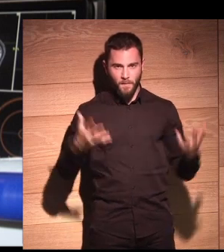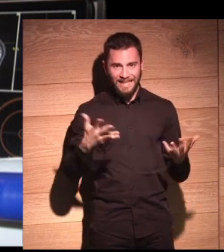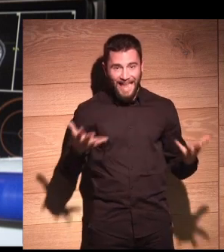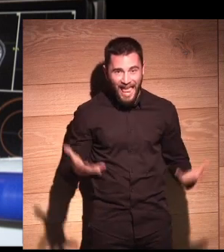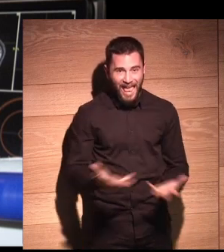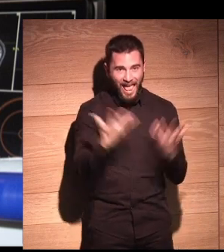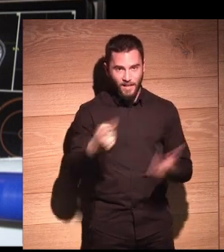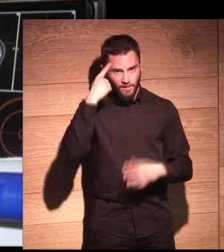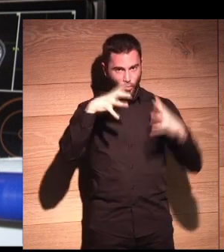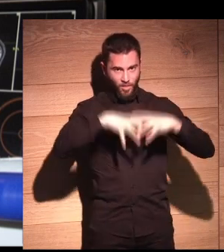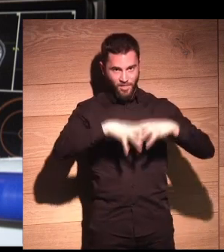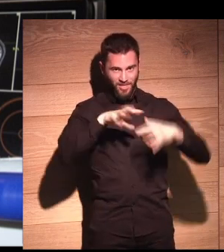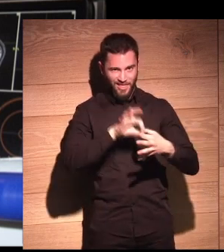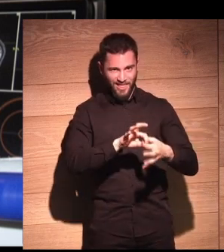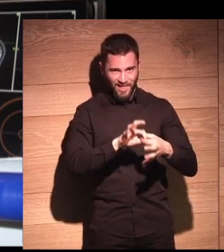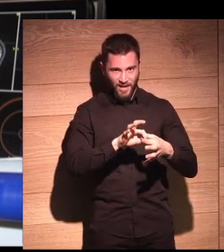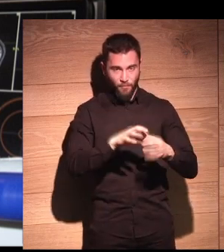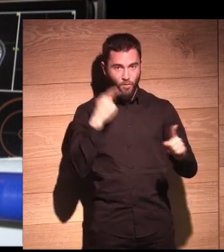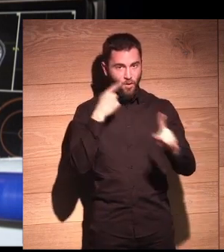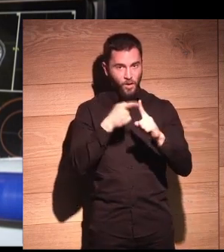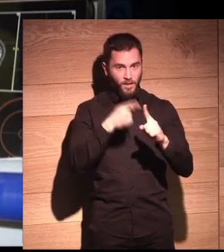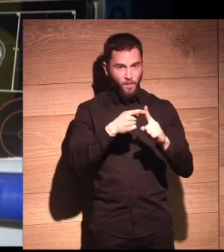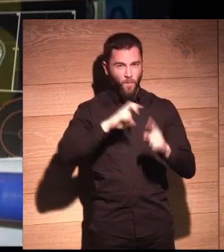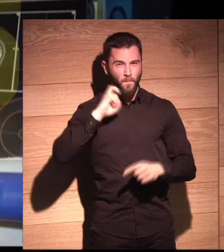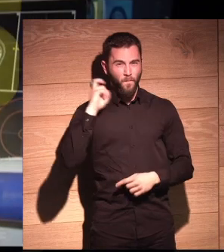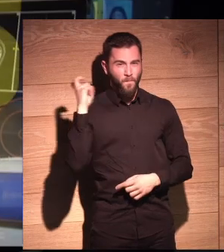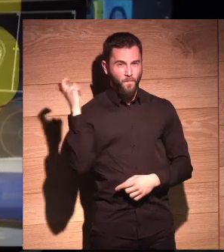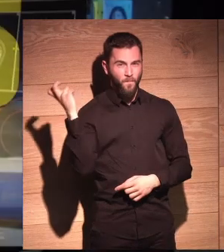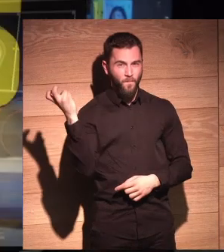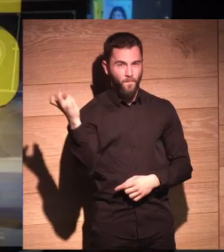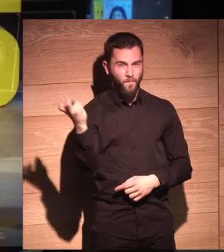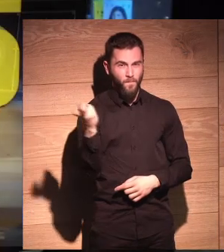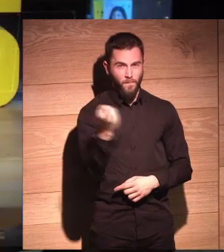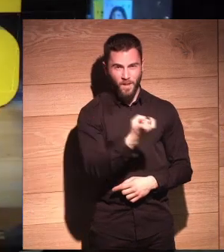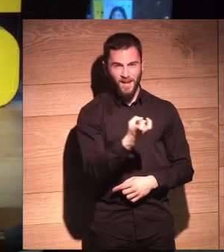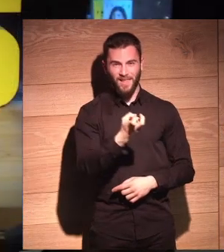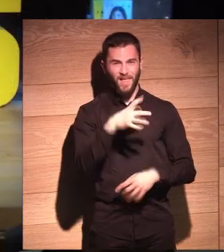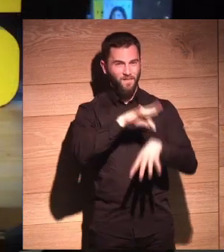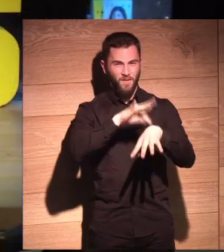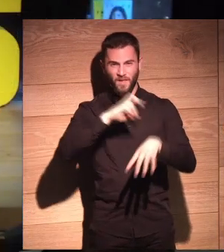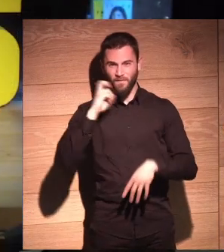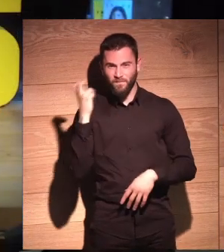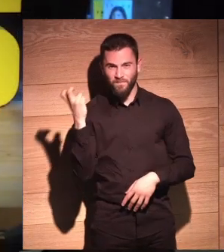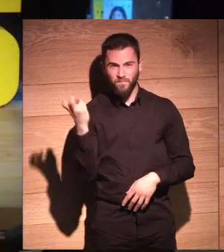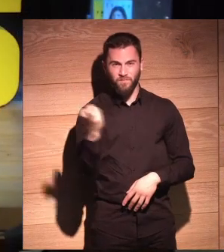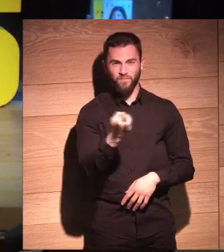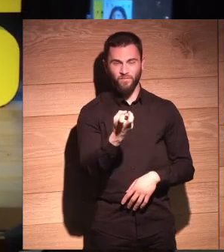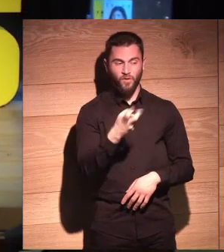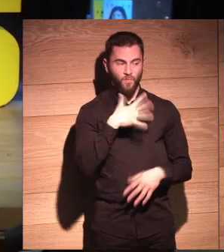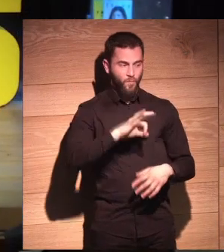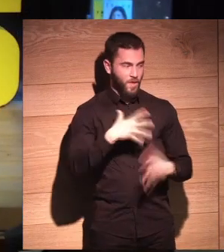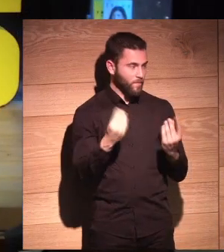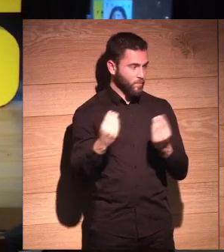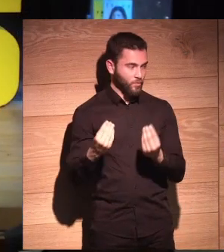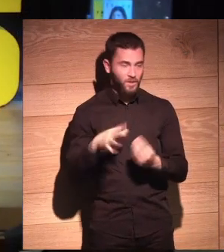del cerebro para una enorme variedad de patologías, quizá demasiadas porque